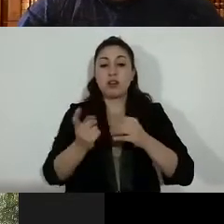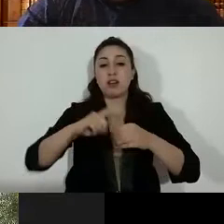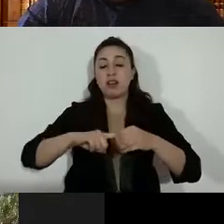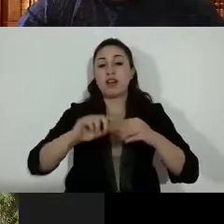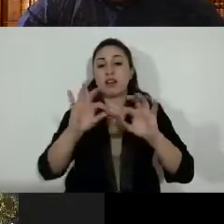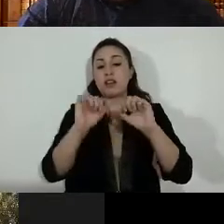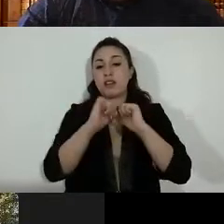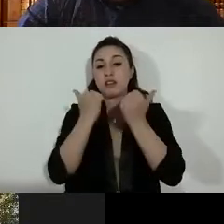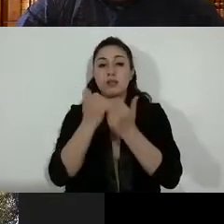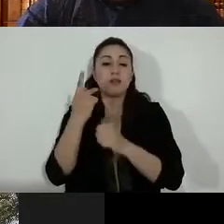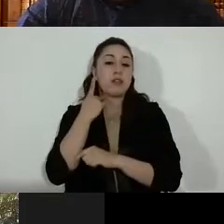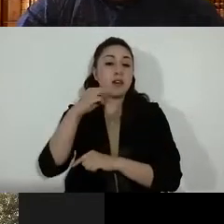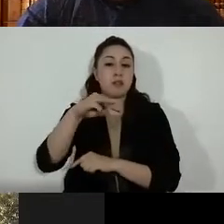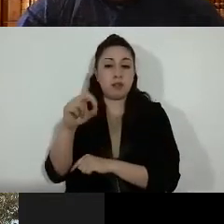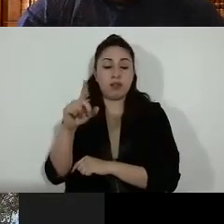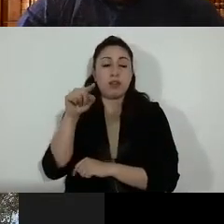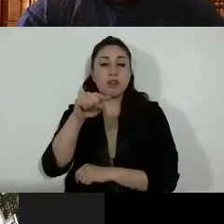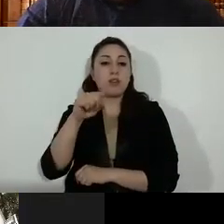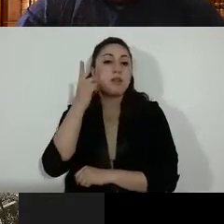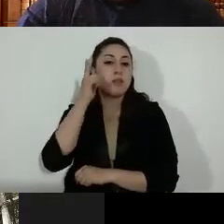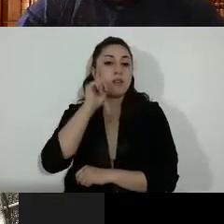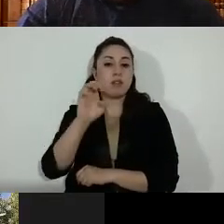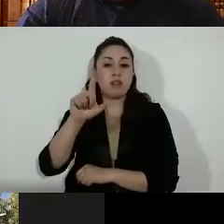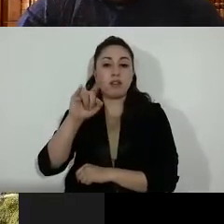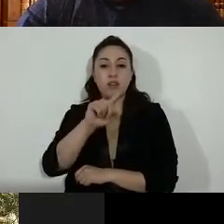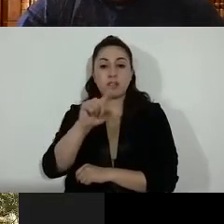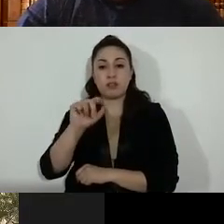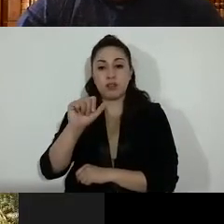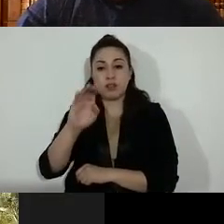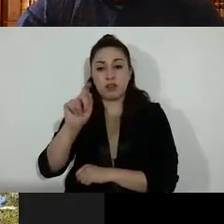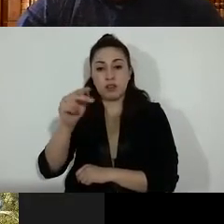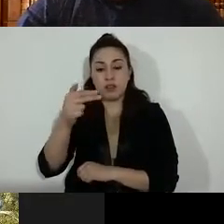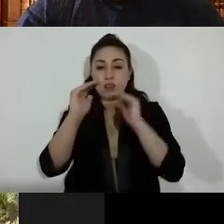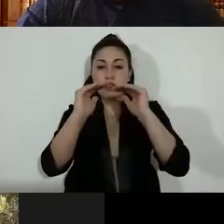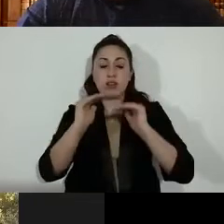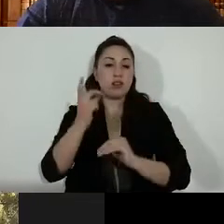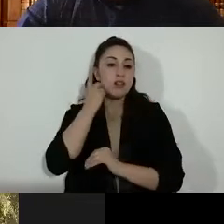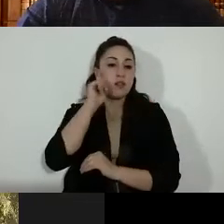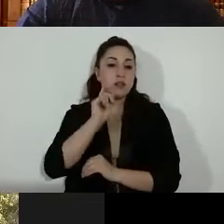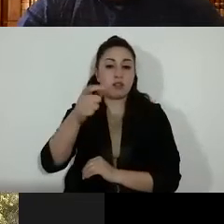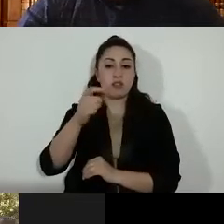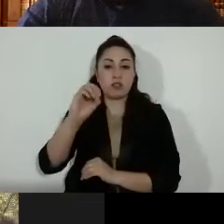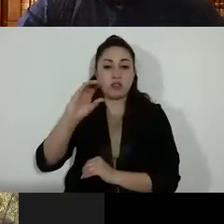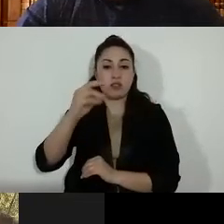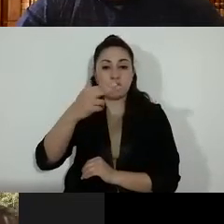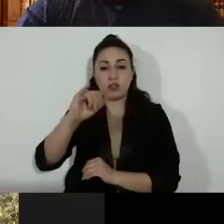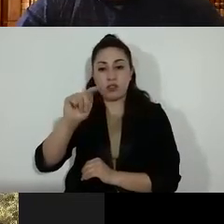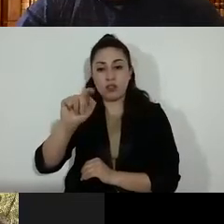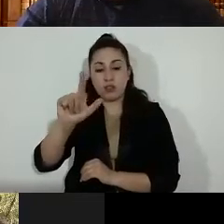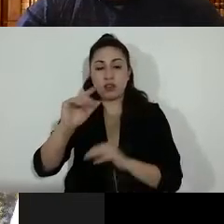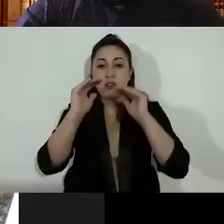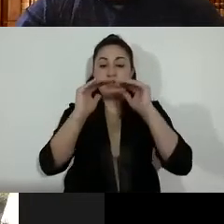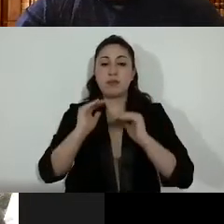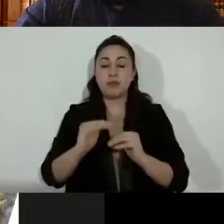Demócratas, la diputada Elizabeth Mateos Hernández, coordinadora, y la diputada Xóchitl Bravo Espinosa, vicecoordinadora. Y de la